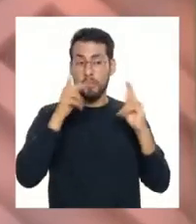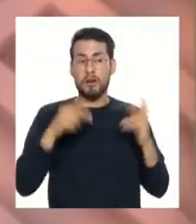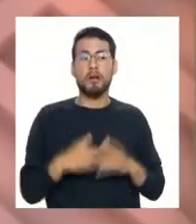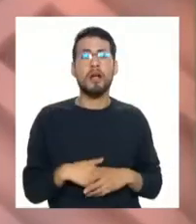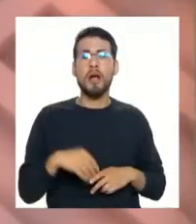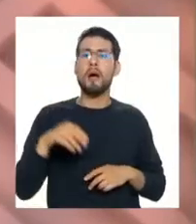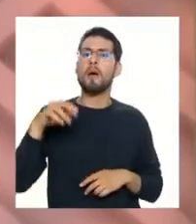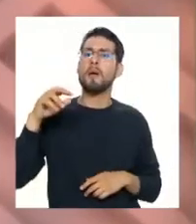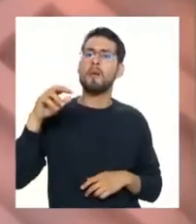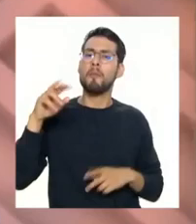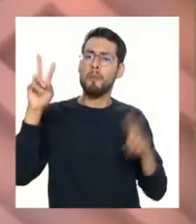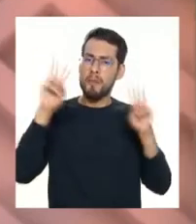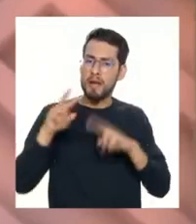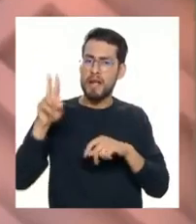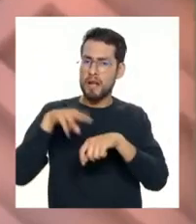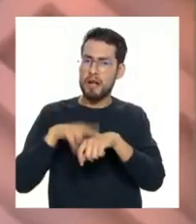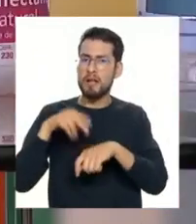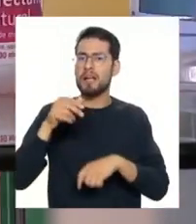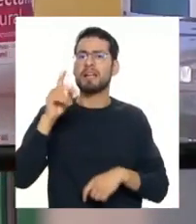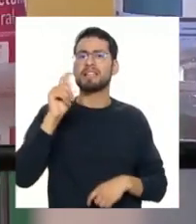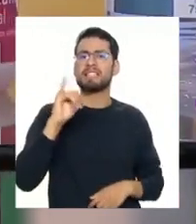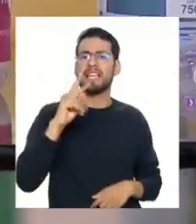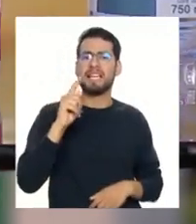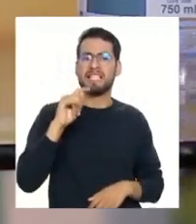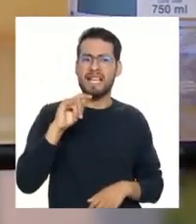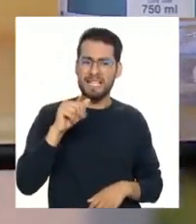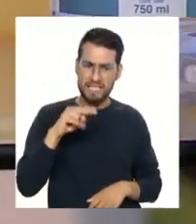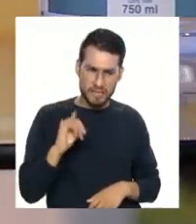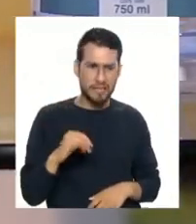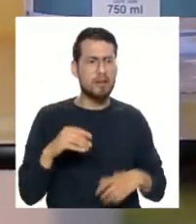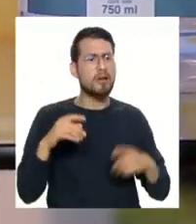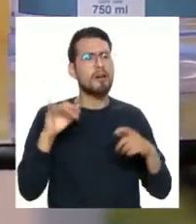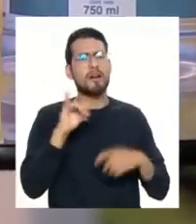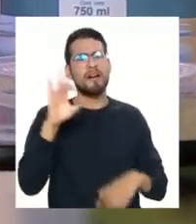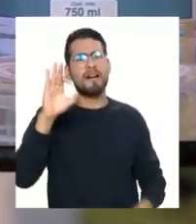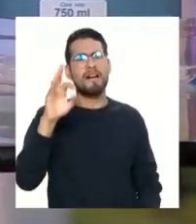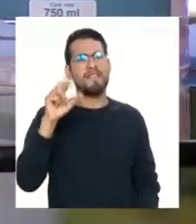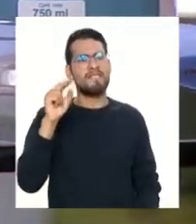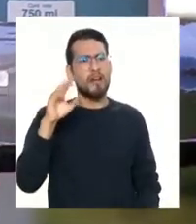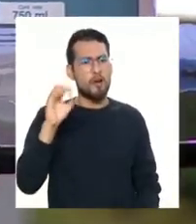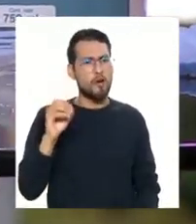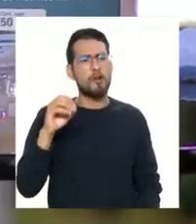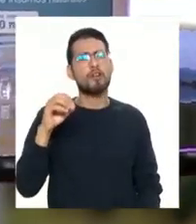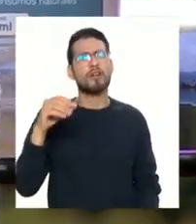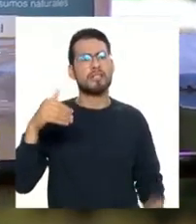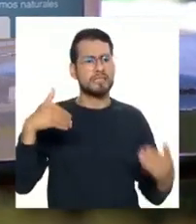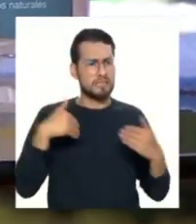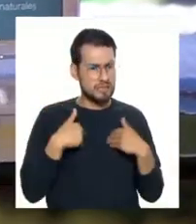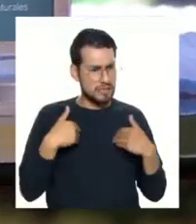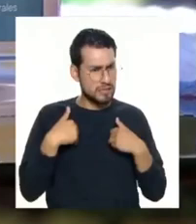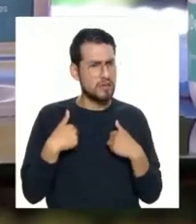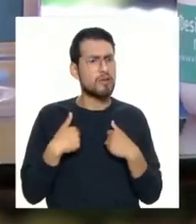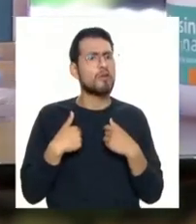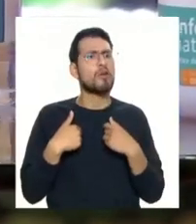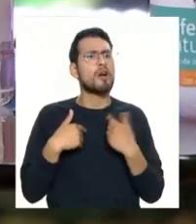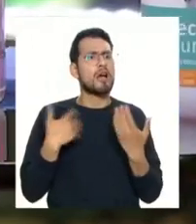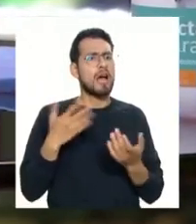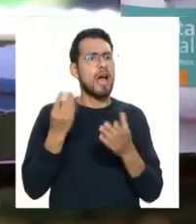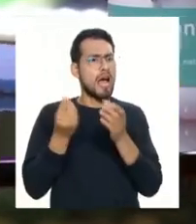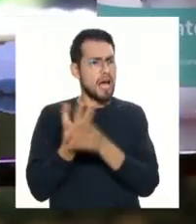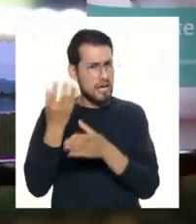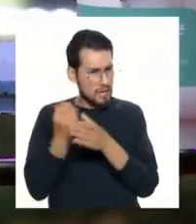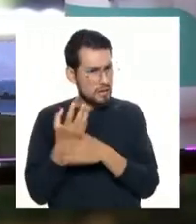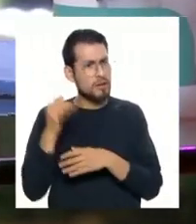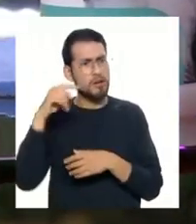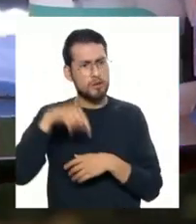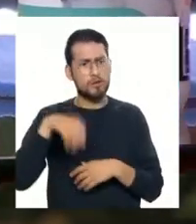en Verde Natural Market, estamos en Ticatani, estamos en supermercados como Franco Supermercado, que ellos tienen una locación en Arequipa y